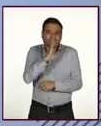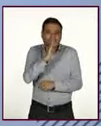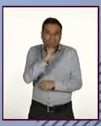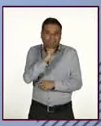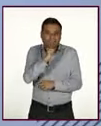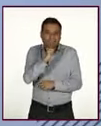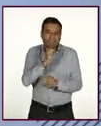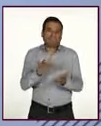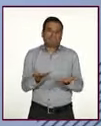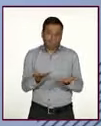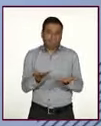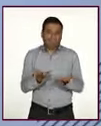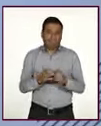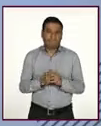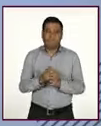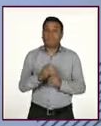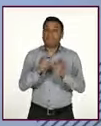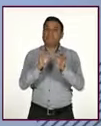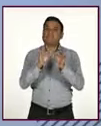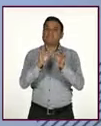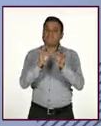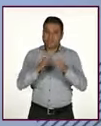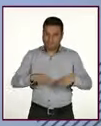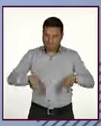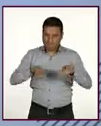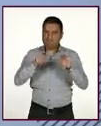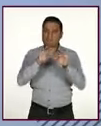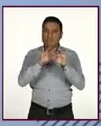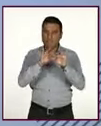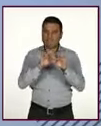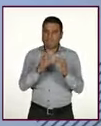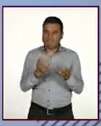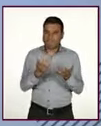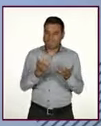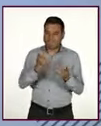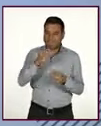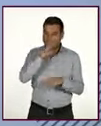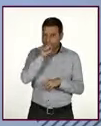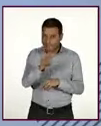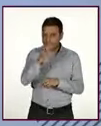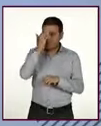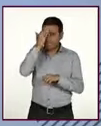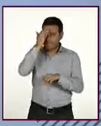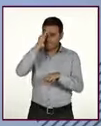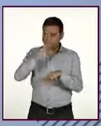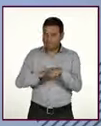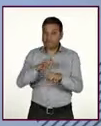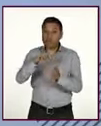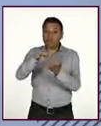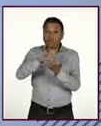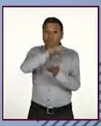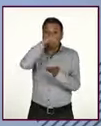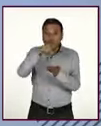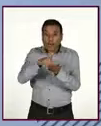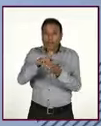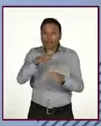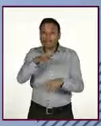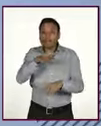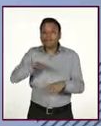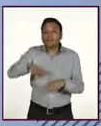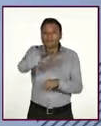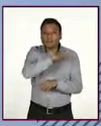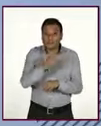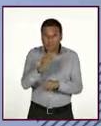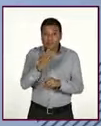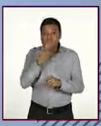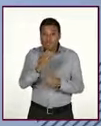esta vinculación social, ¿no? Entonces es muy importante tener en cuenta que también el espacio físico ayuda a